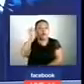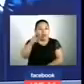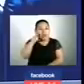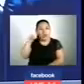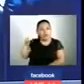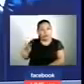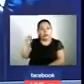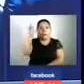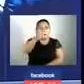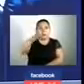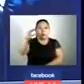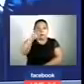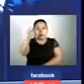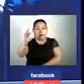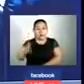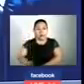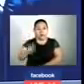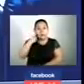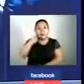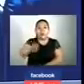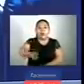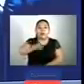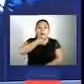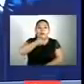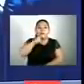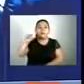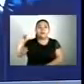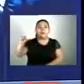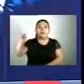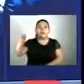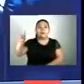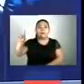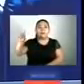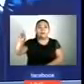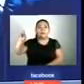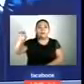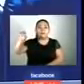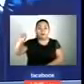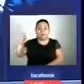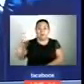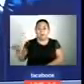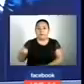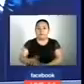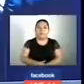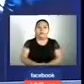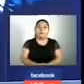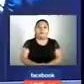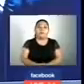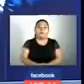hasta ese país, como les decía, con el periodista Andrés Ramírez, quien nos tiene más información. Adelante, te escuchamos.